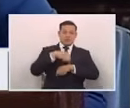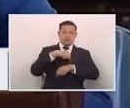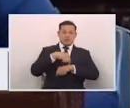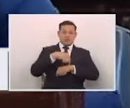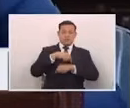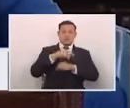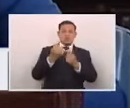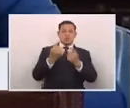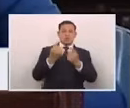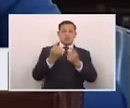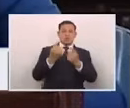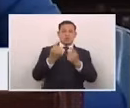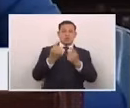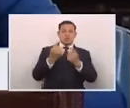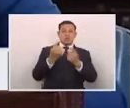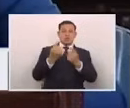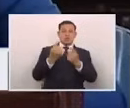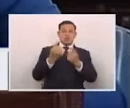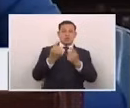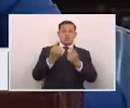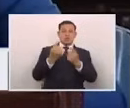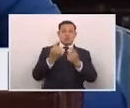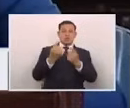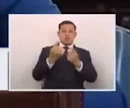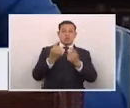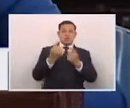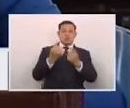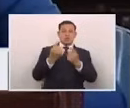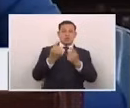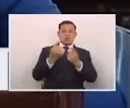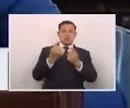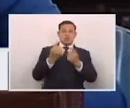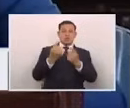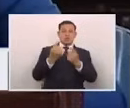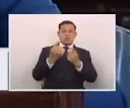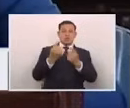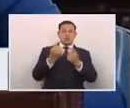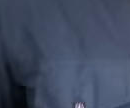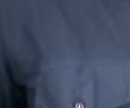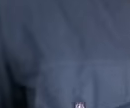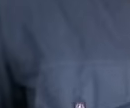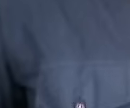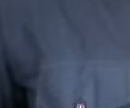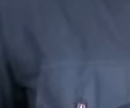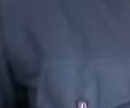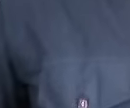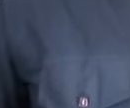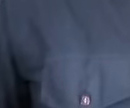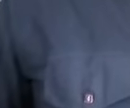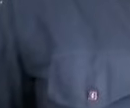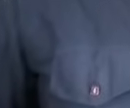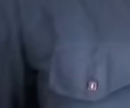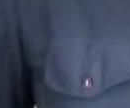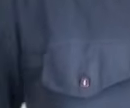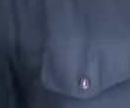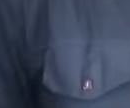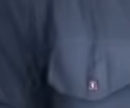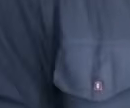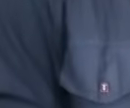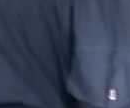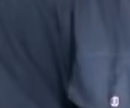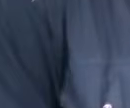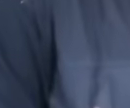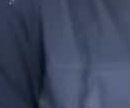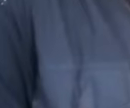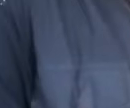de cuál es nuestra... Bueno, ahí está la respuesta para la señora Claudia Ortiz. Hasta le sacaron a